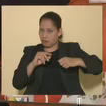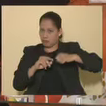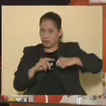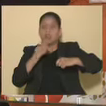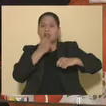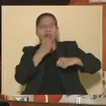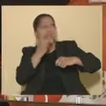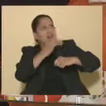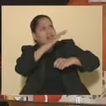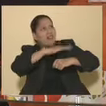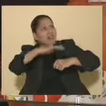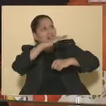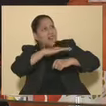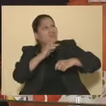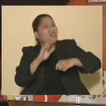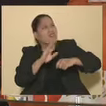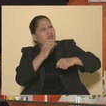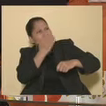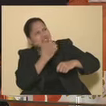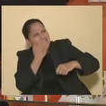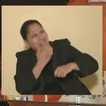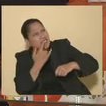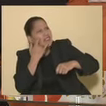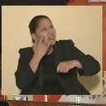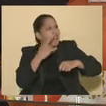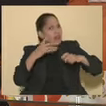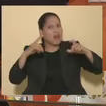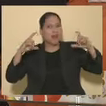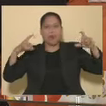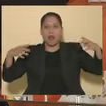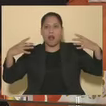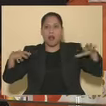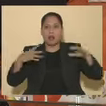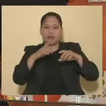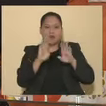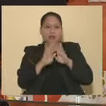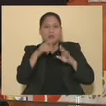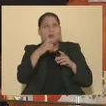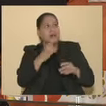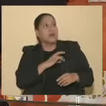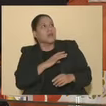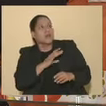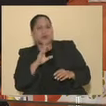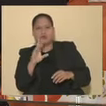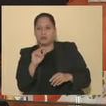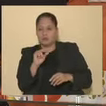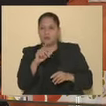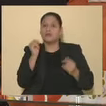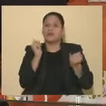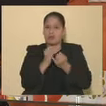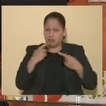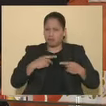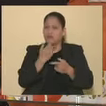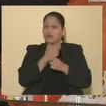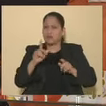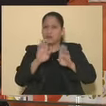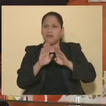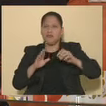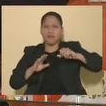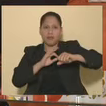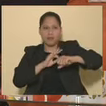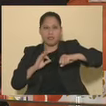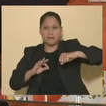Por supuesto. Y puedan acercarse a ver cómo son, qué es lo que hacen, no le tengan miedo también. El público en general puede acercarse, tener una